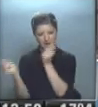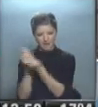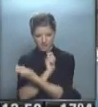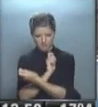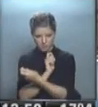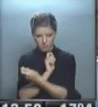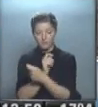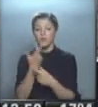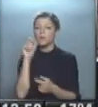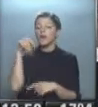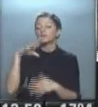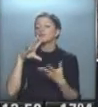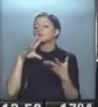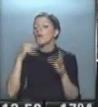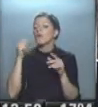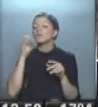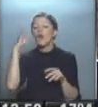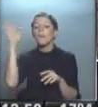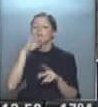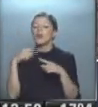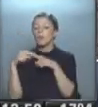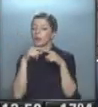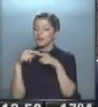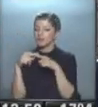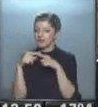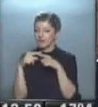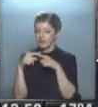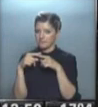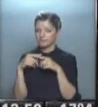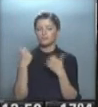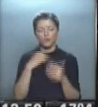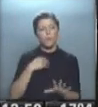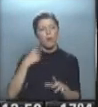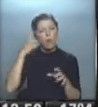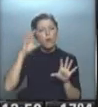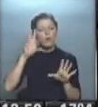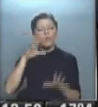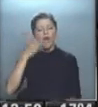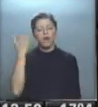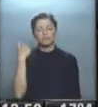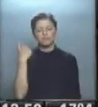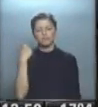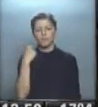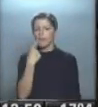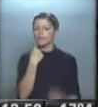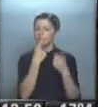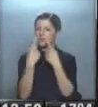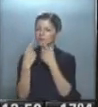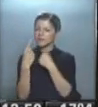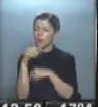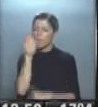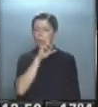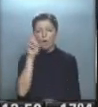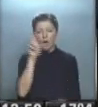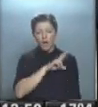usa como posición política, reivindicando la posibilidad de su uso. Yo recuerdo haber entrevistado una vez una chica